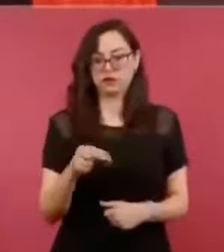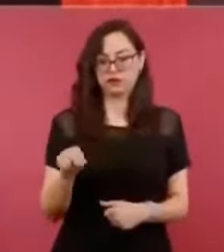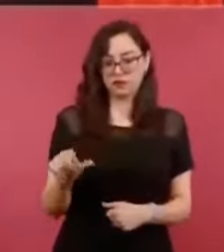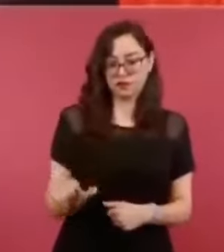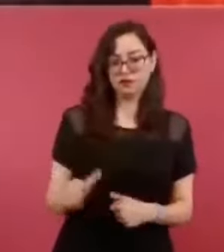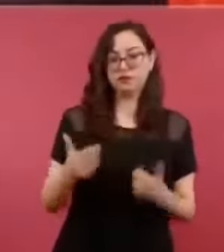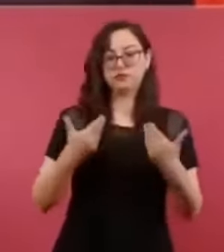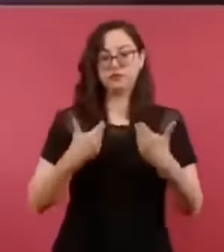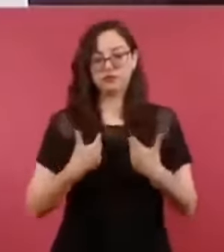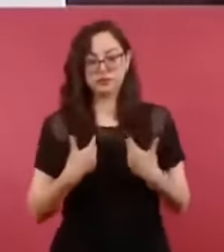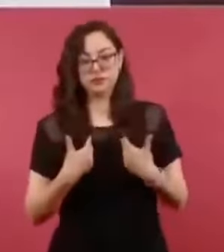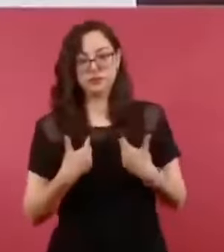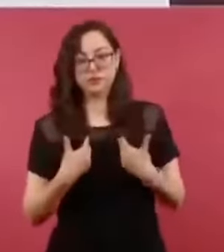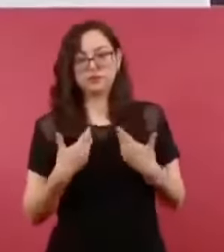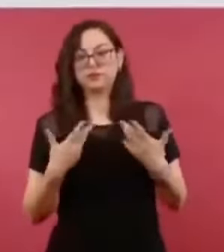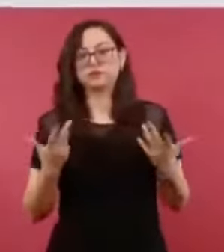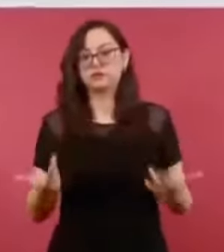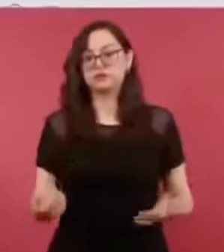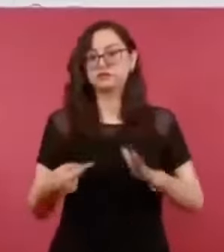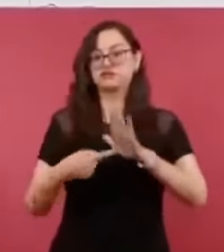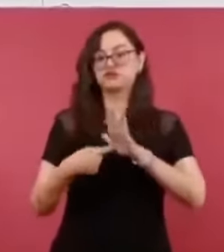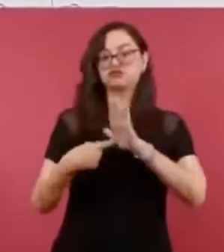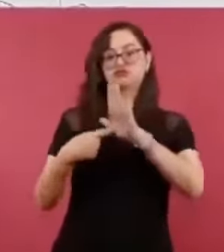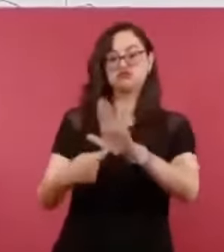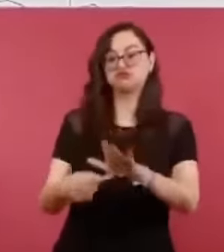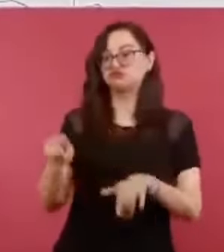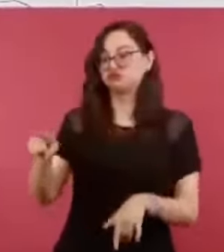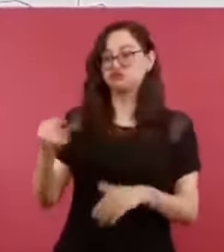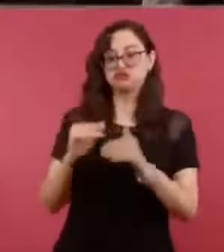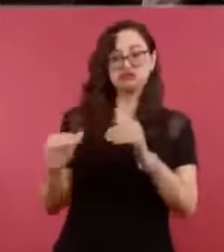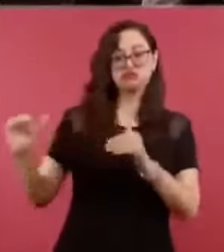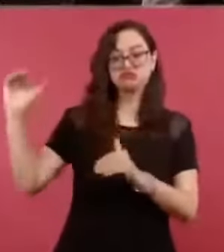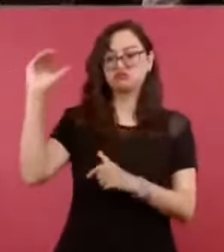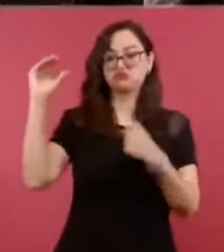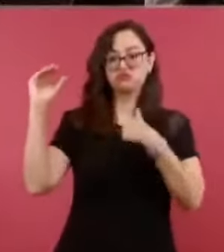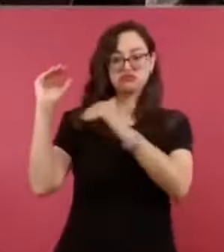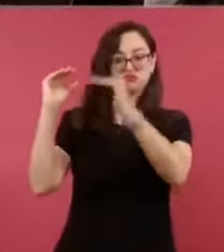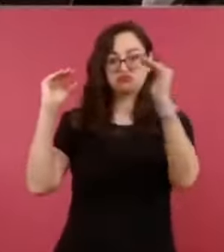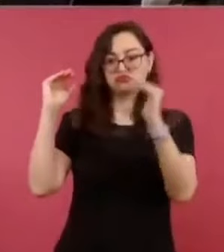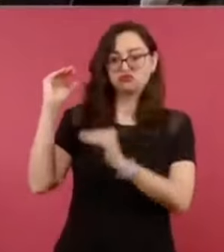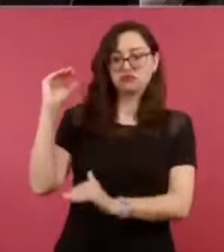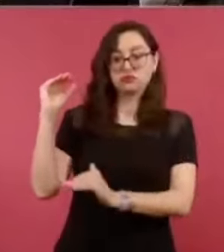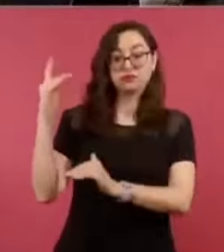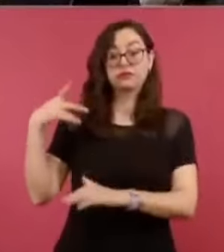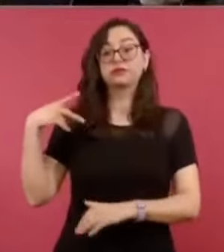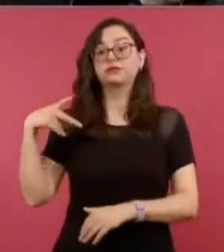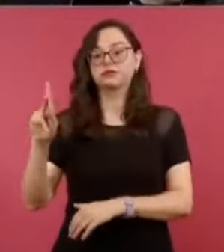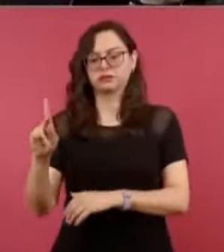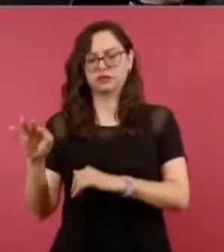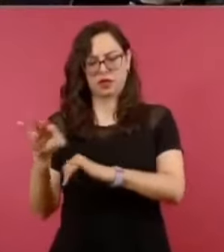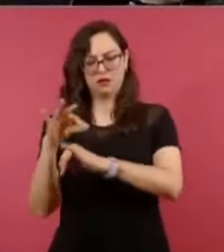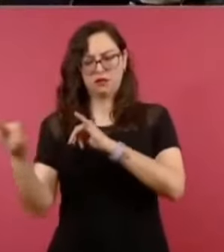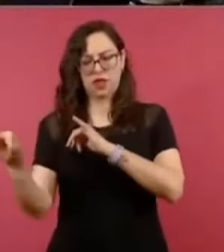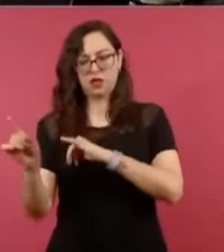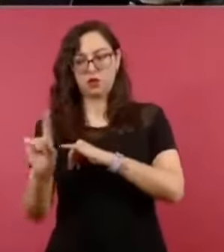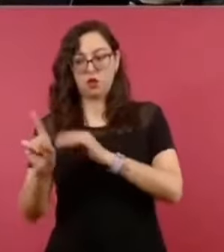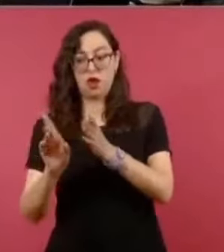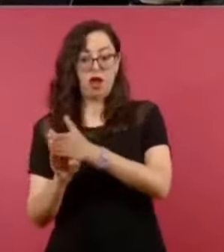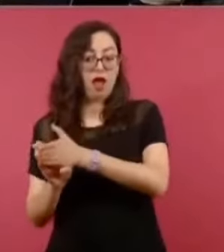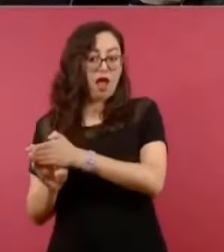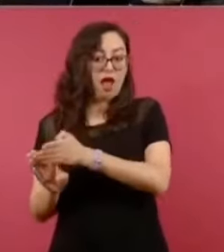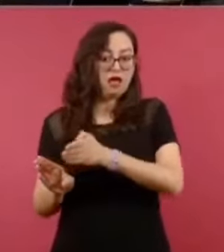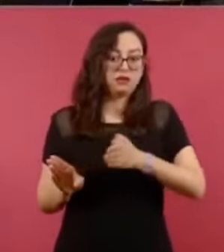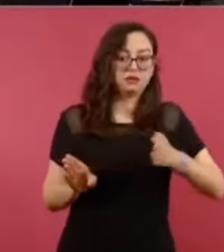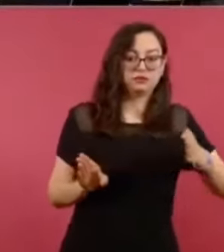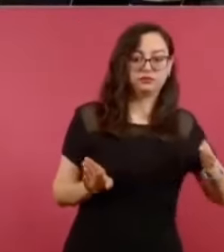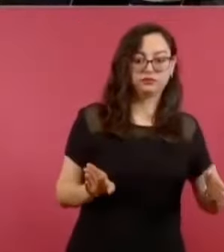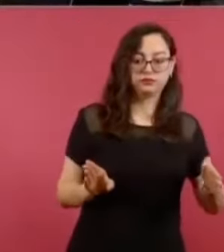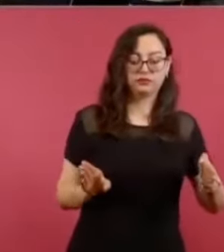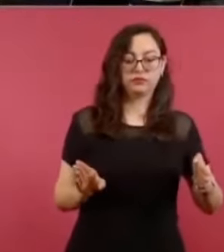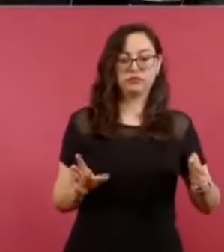48